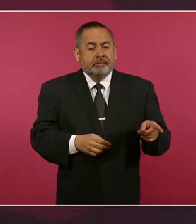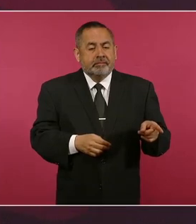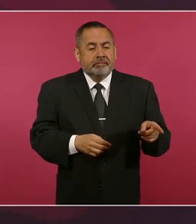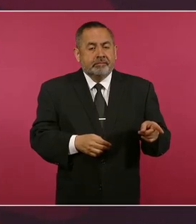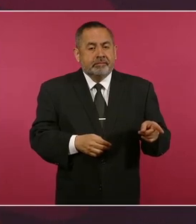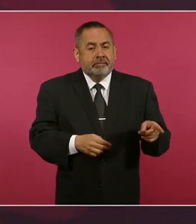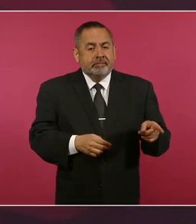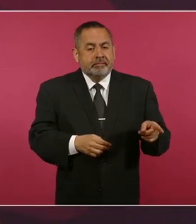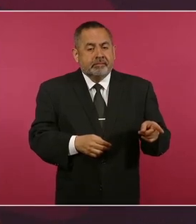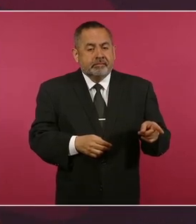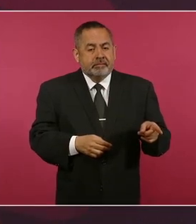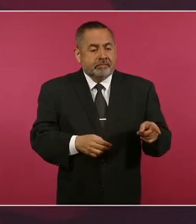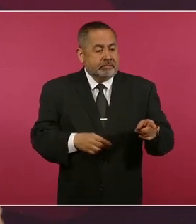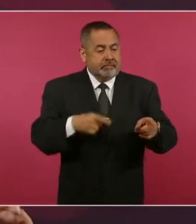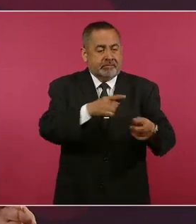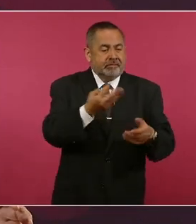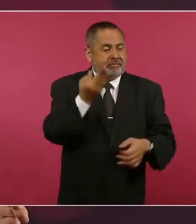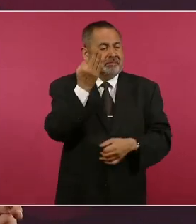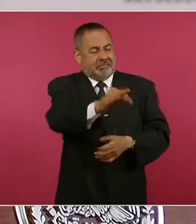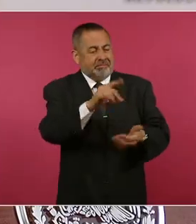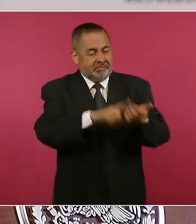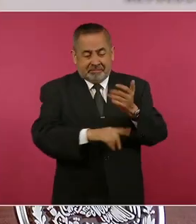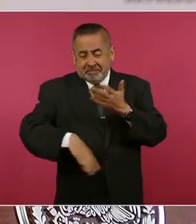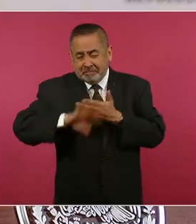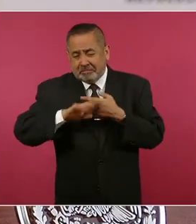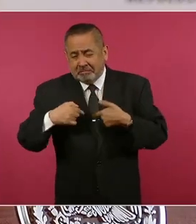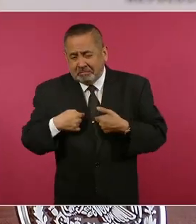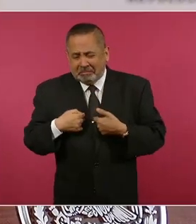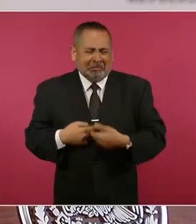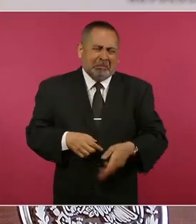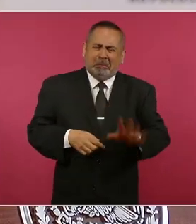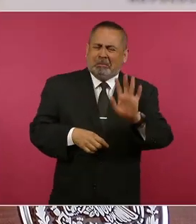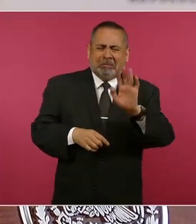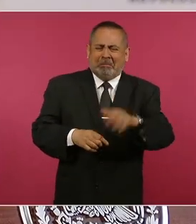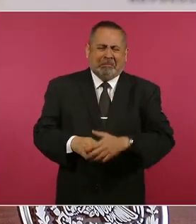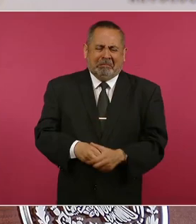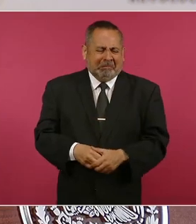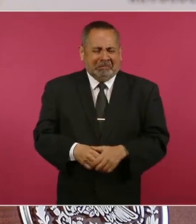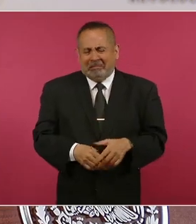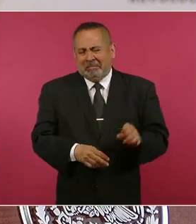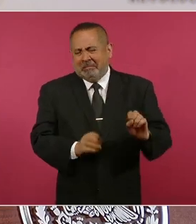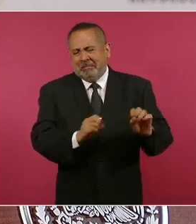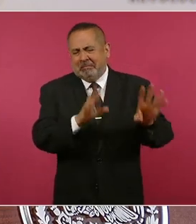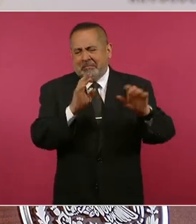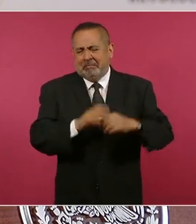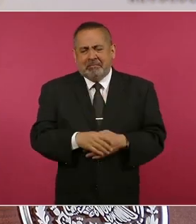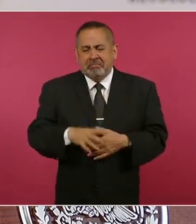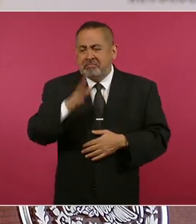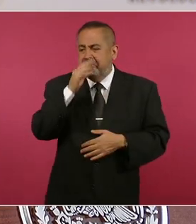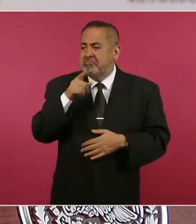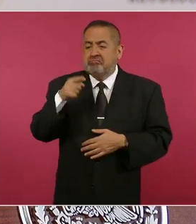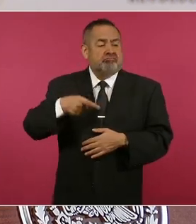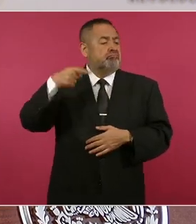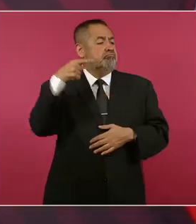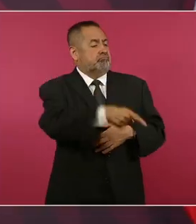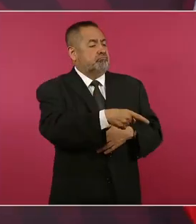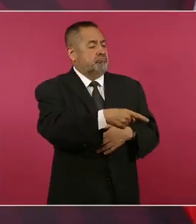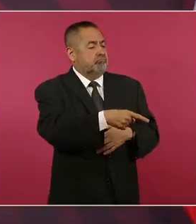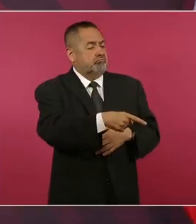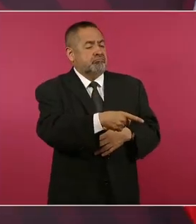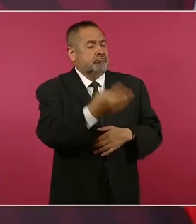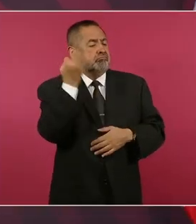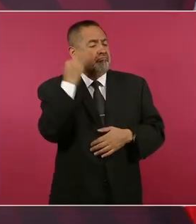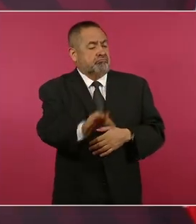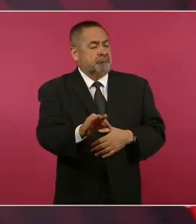consideremos traidora a la patria. No, no. Nosotros no podemos actuar de la misma manera.